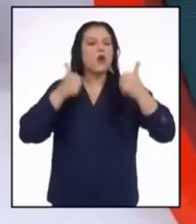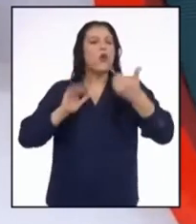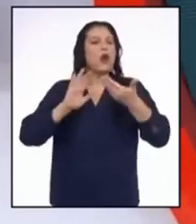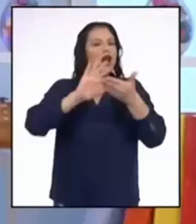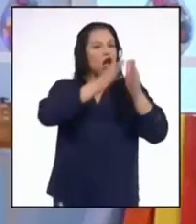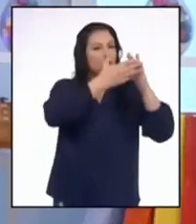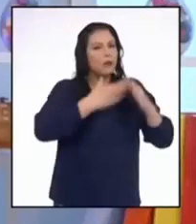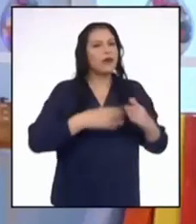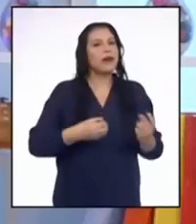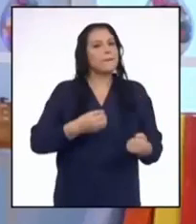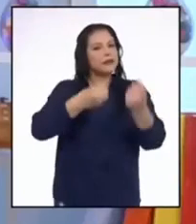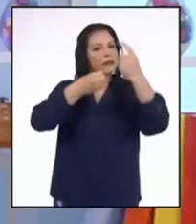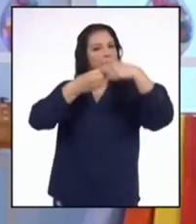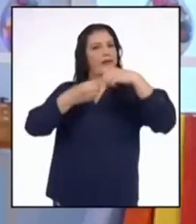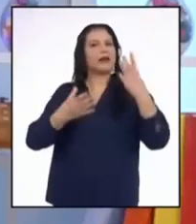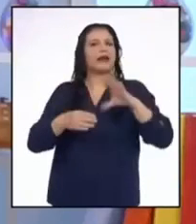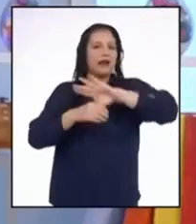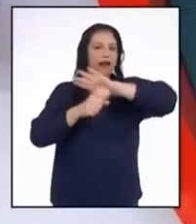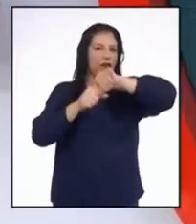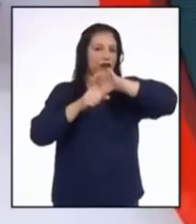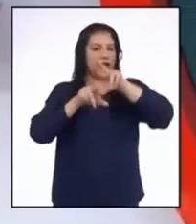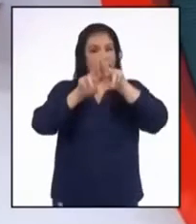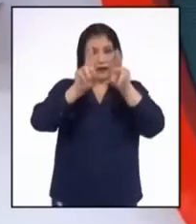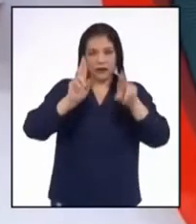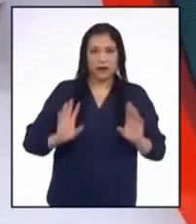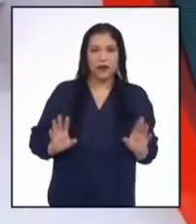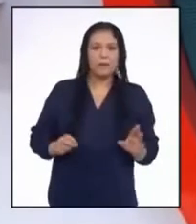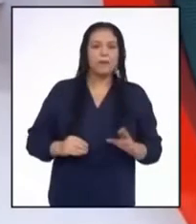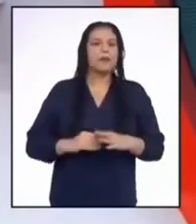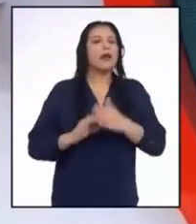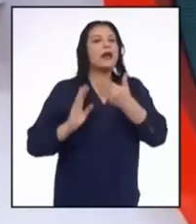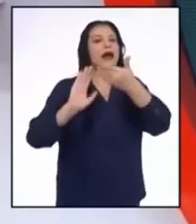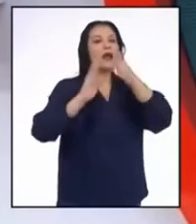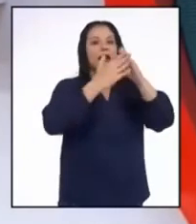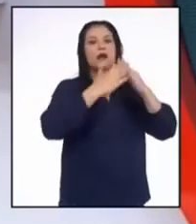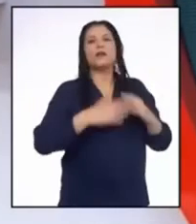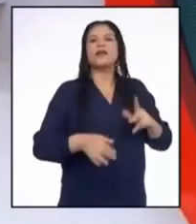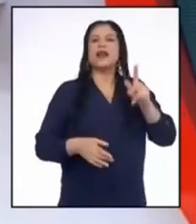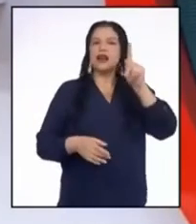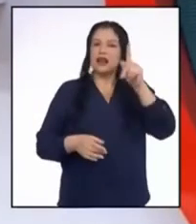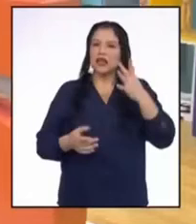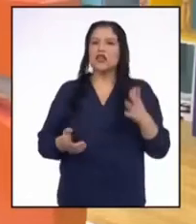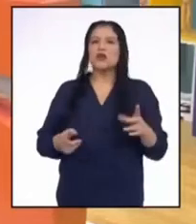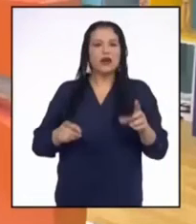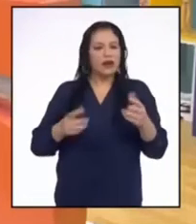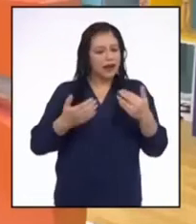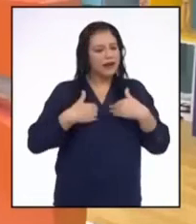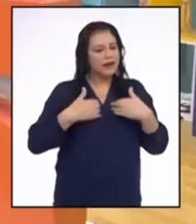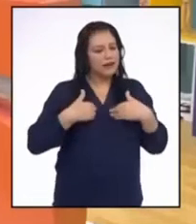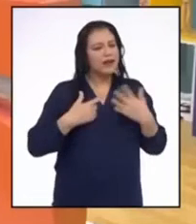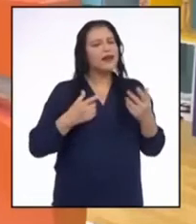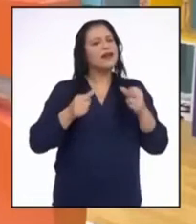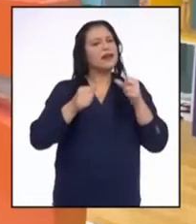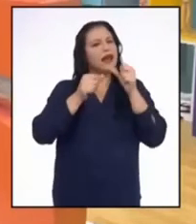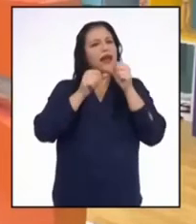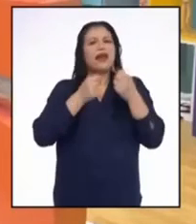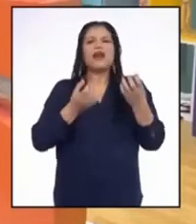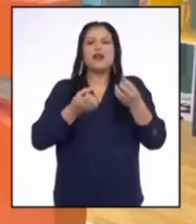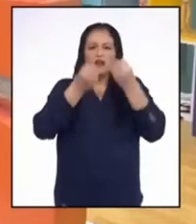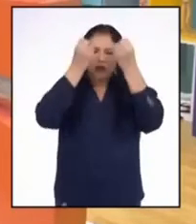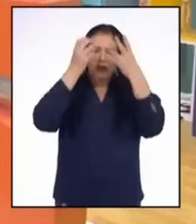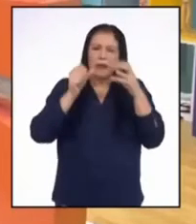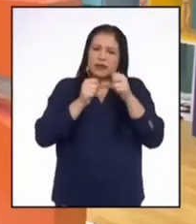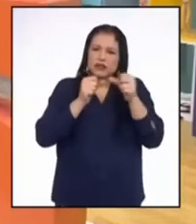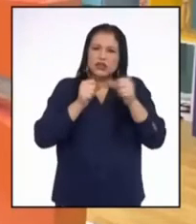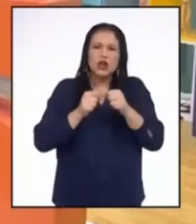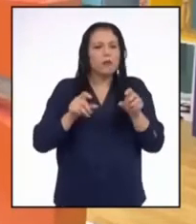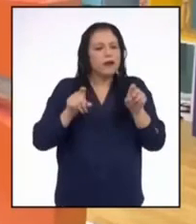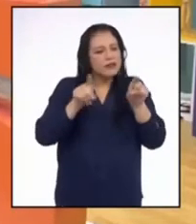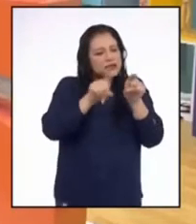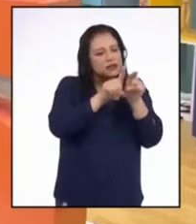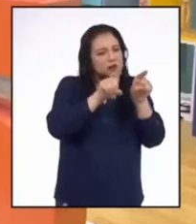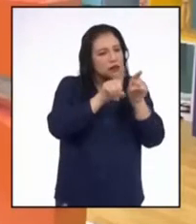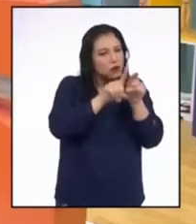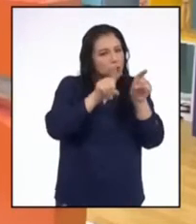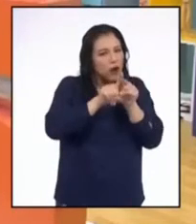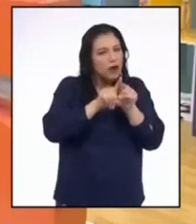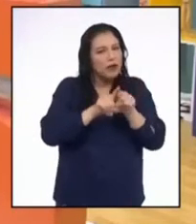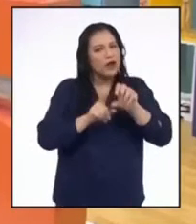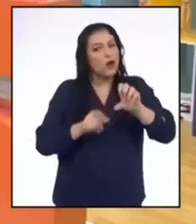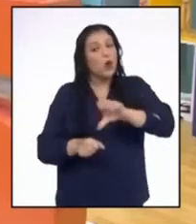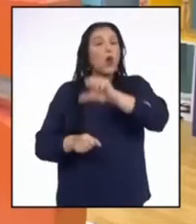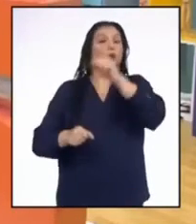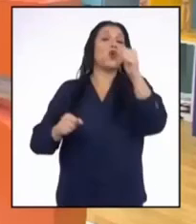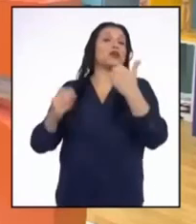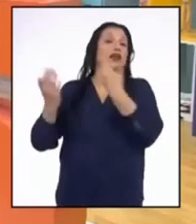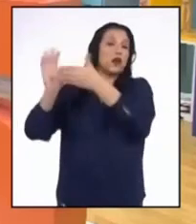comunidad participará en la feria regional. La comunidad quichua es la que tiene datos más homogéneos en relación a la comunidad Shipibo-Conibo, con